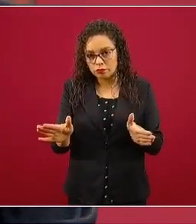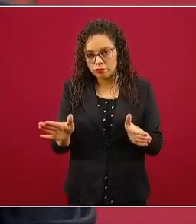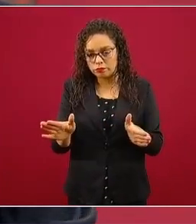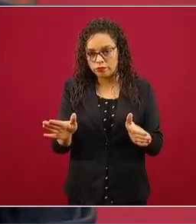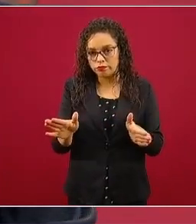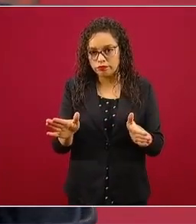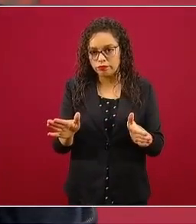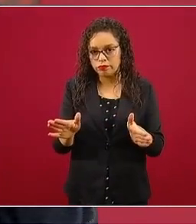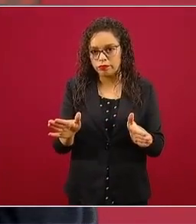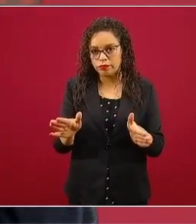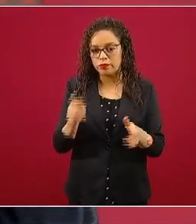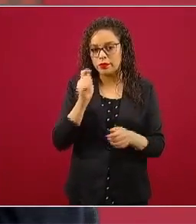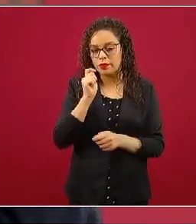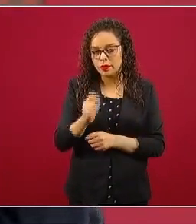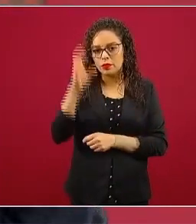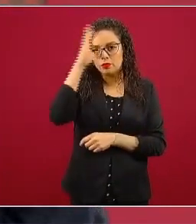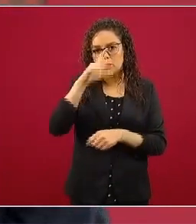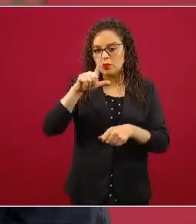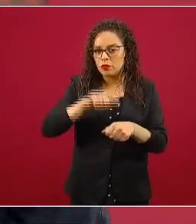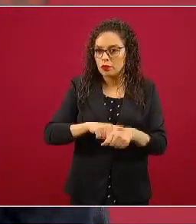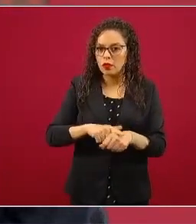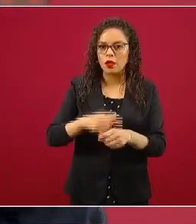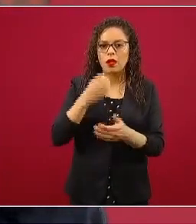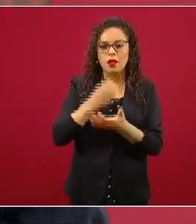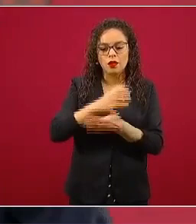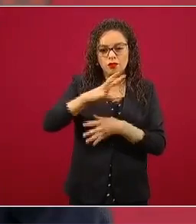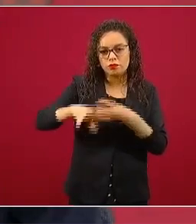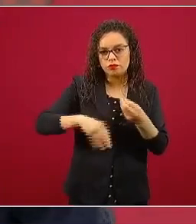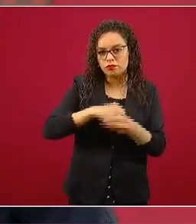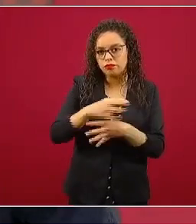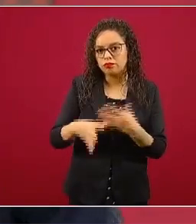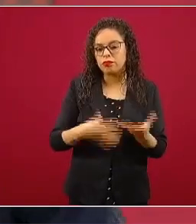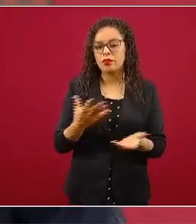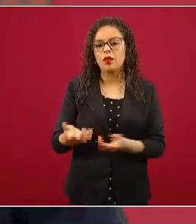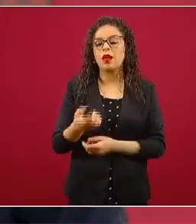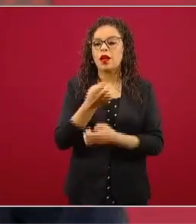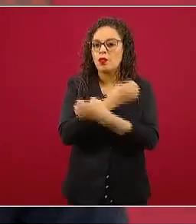económica, social, cultural, educativa.